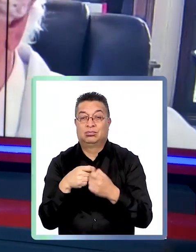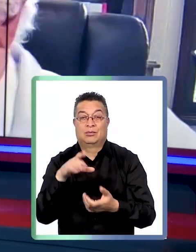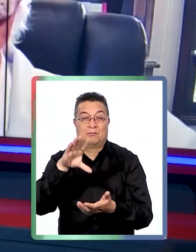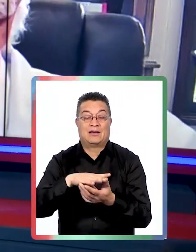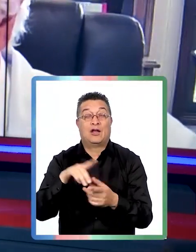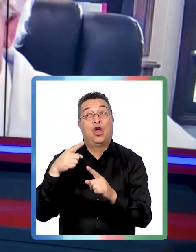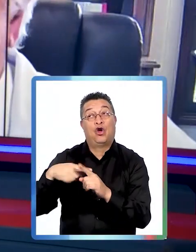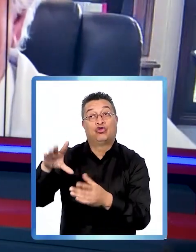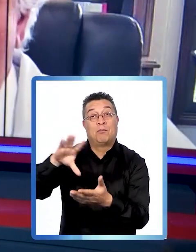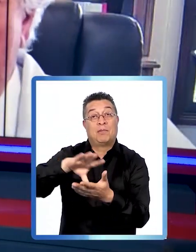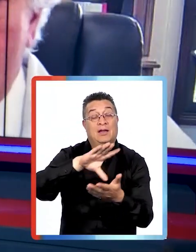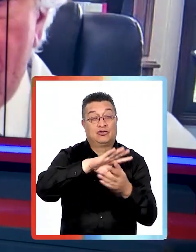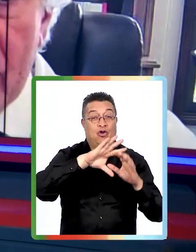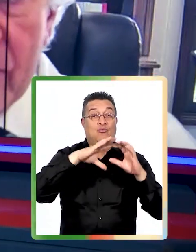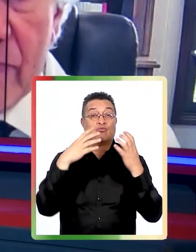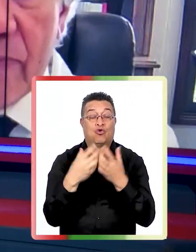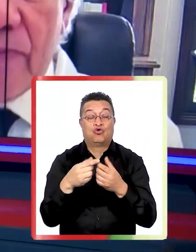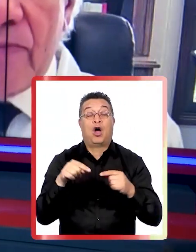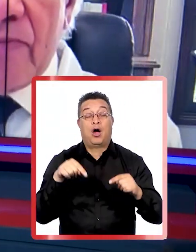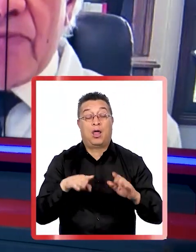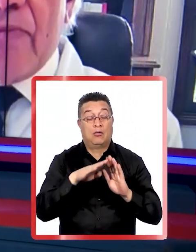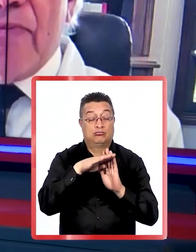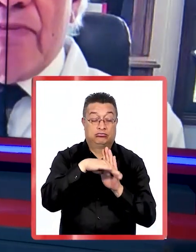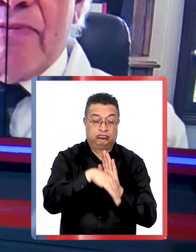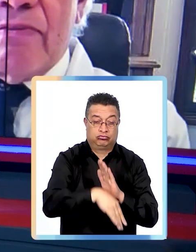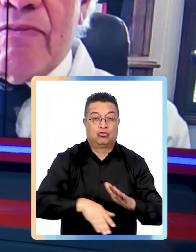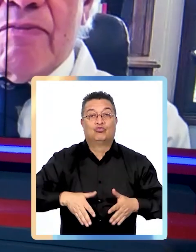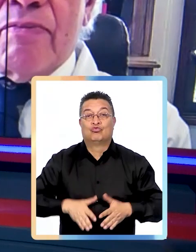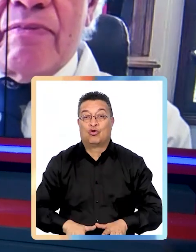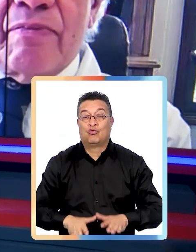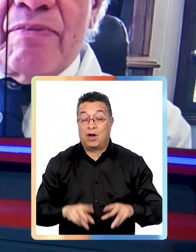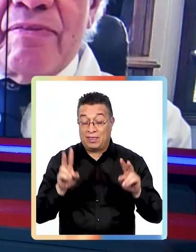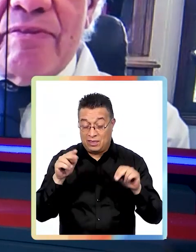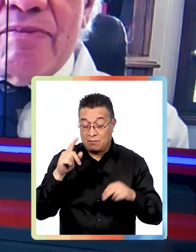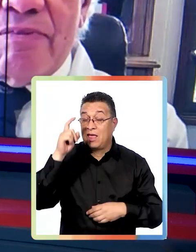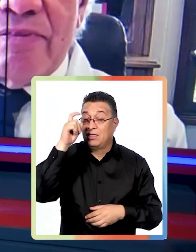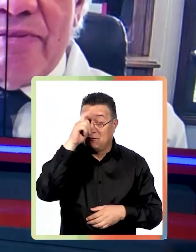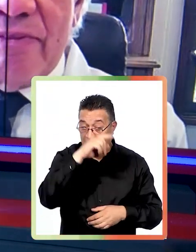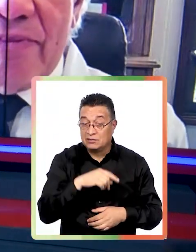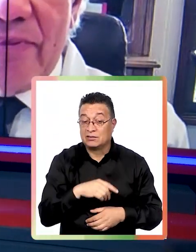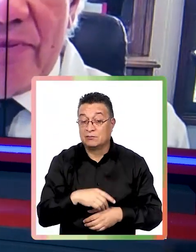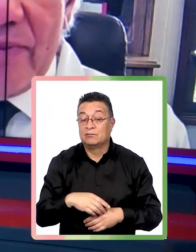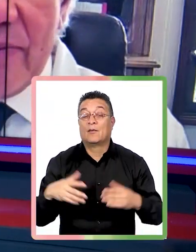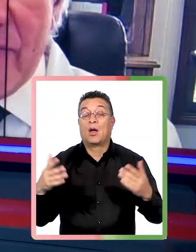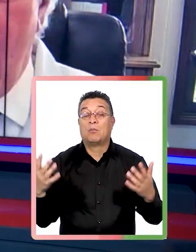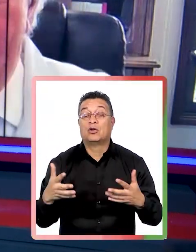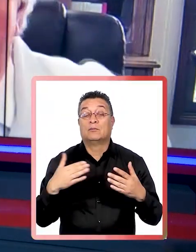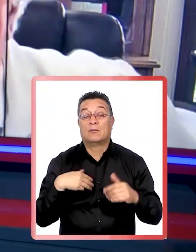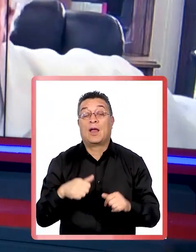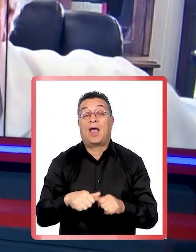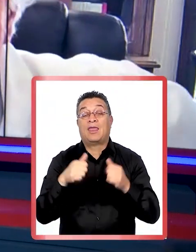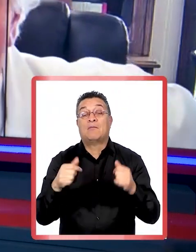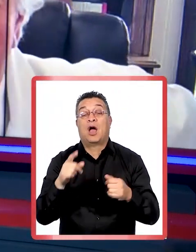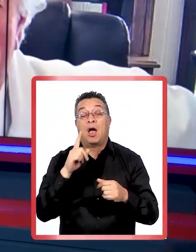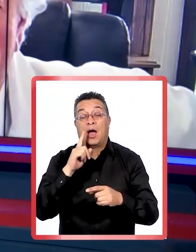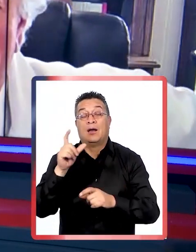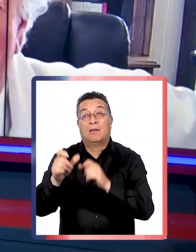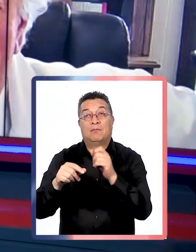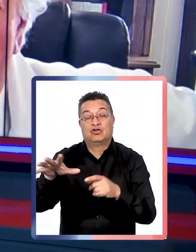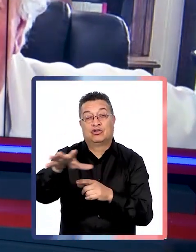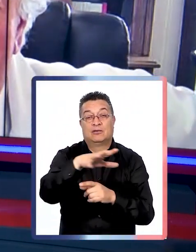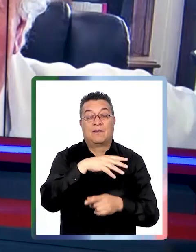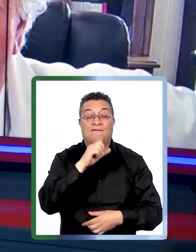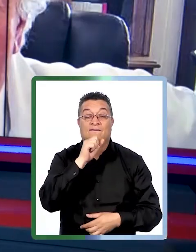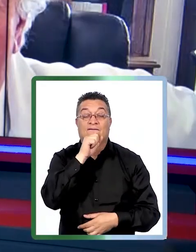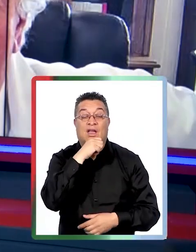país y en otros países del mundo. La actual caída en los nacimientos, un tema complejo que además tenemos una sociedad que